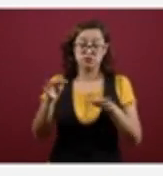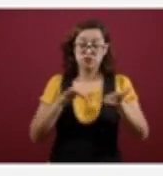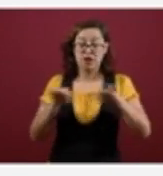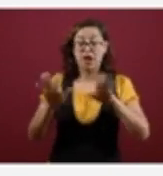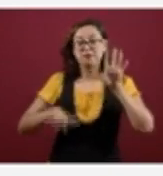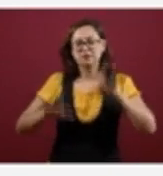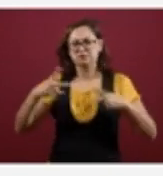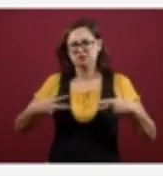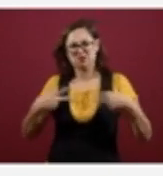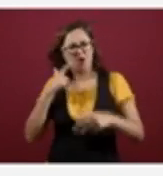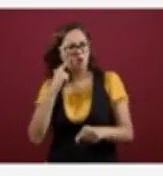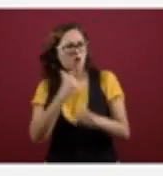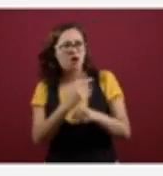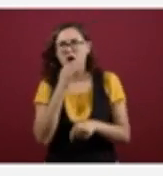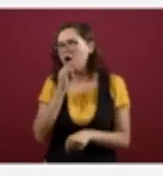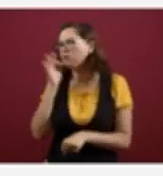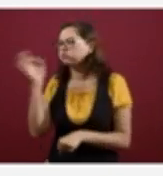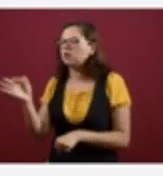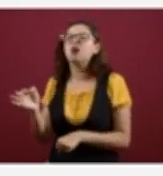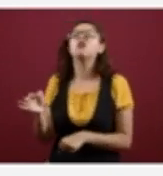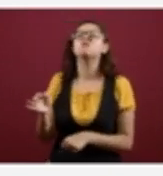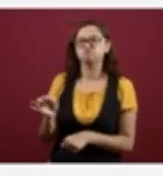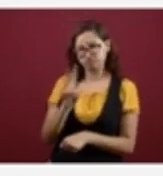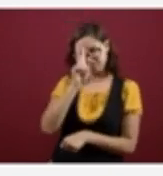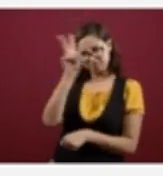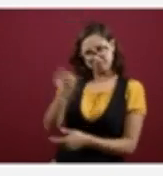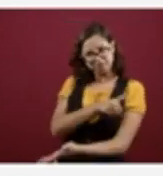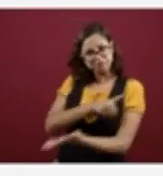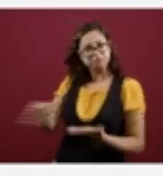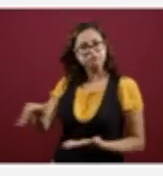va a reforzar el derecho laboral y todo tipo de